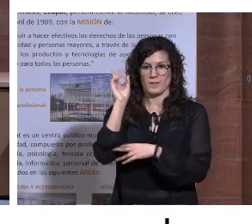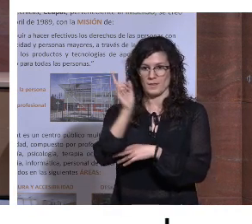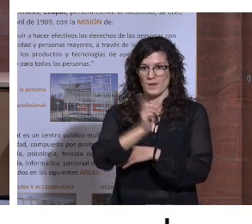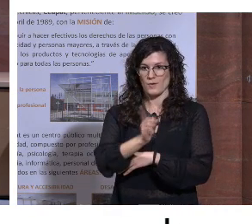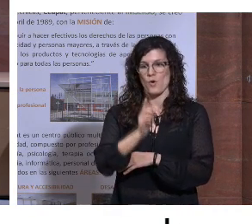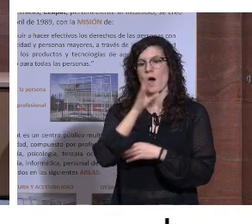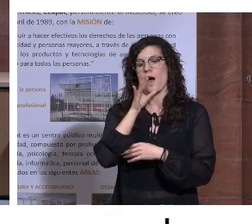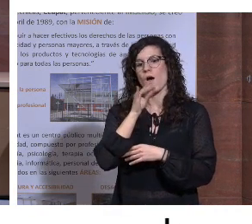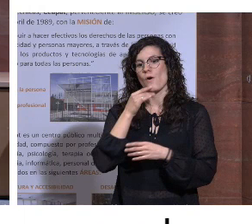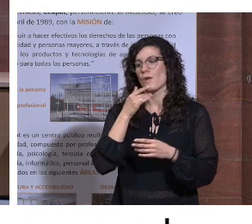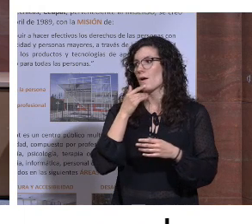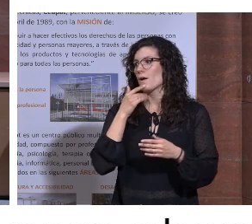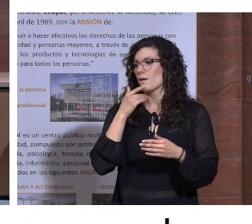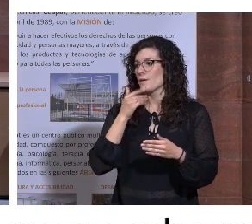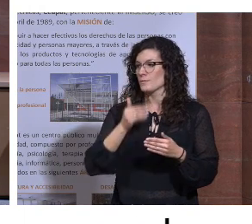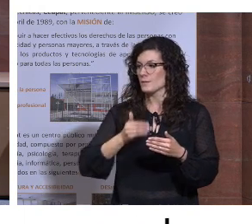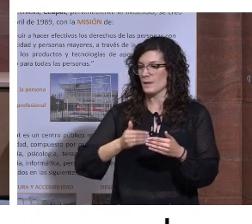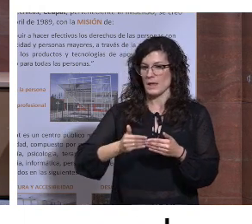barrera que separa este escenario.